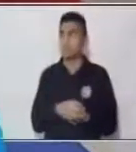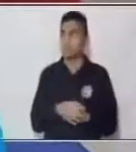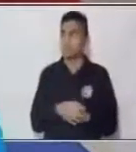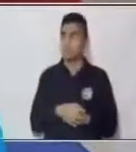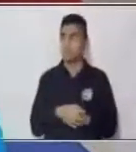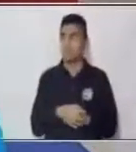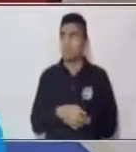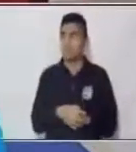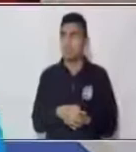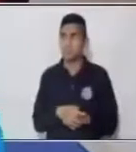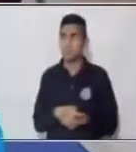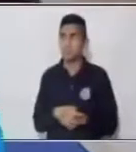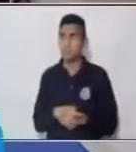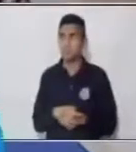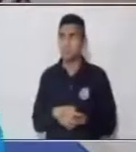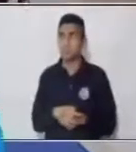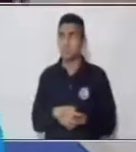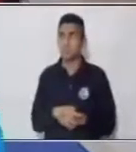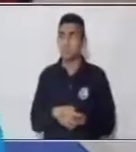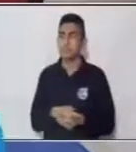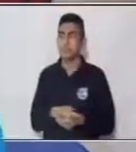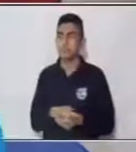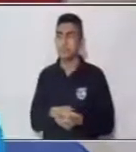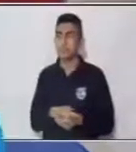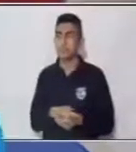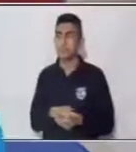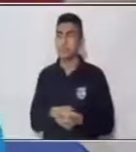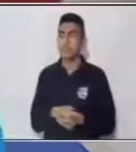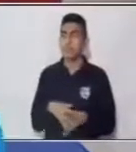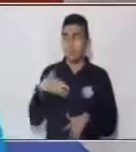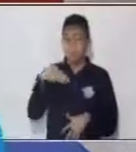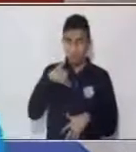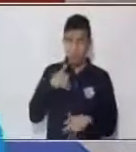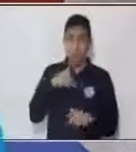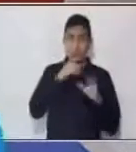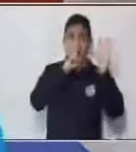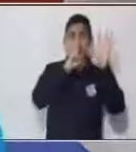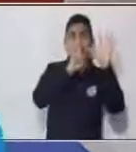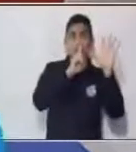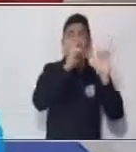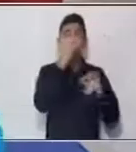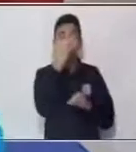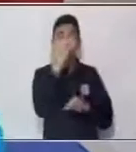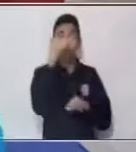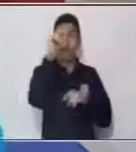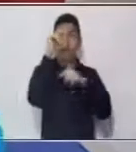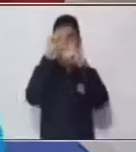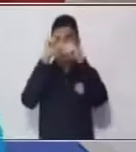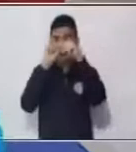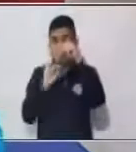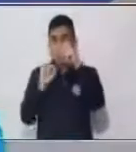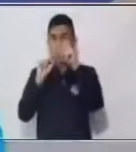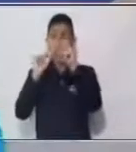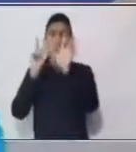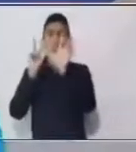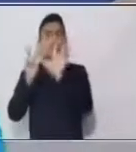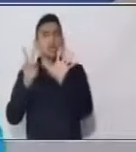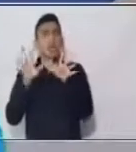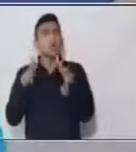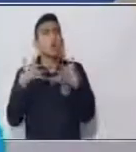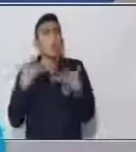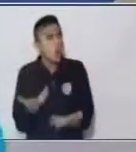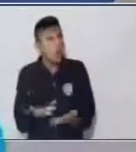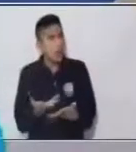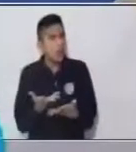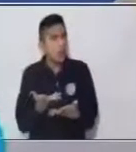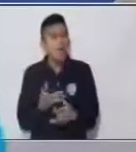dice, vamos a ver, dice 63 dividido 7. Vamos a ver